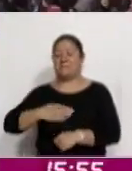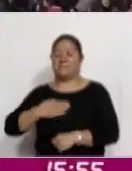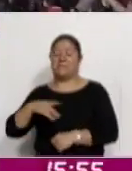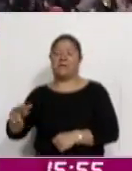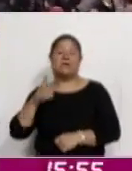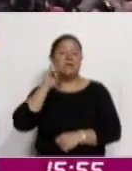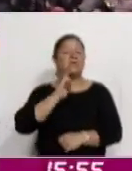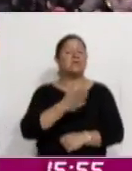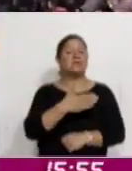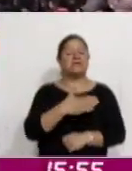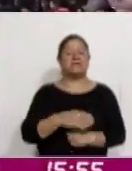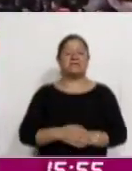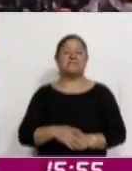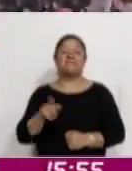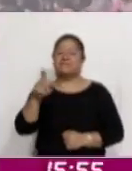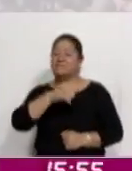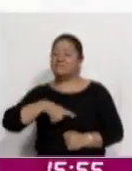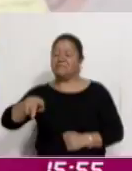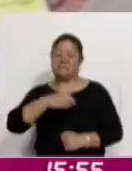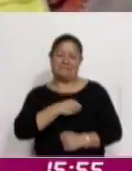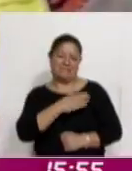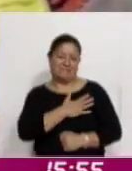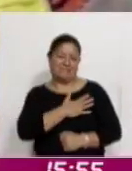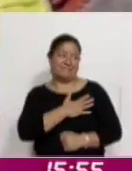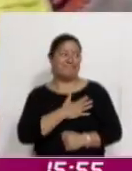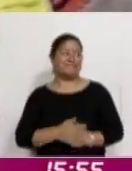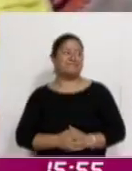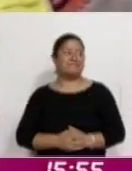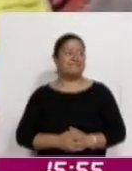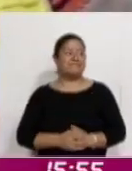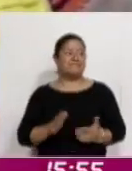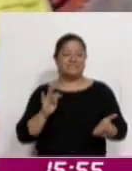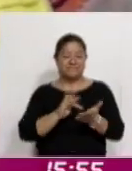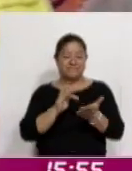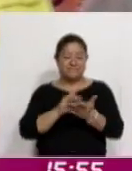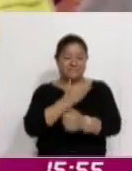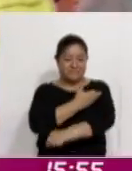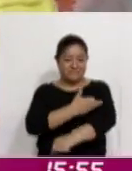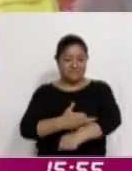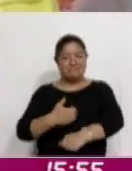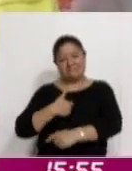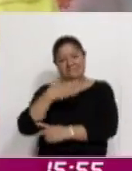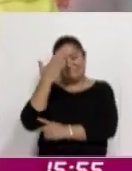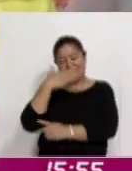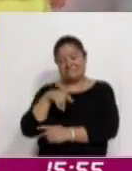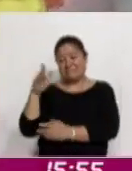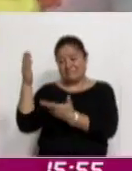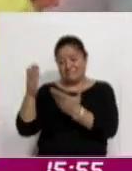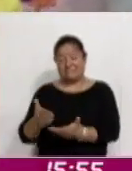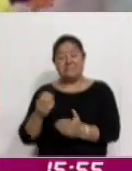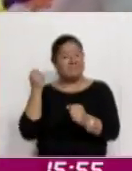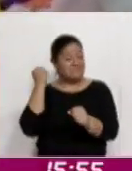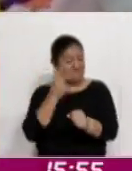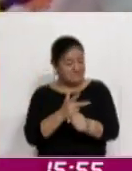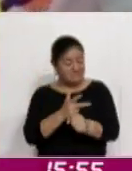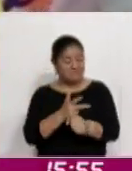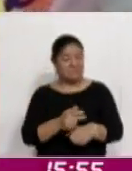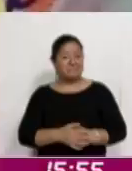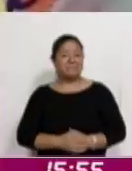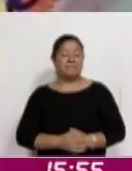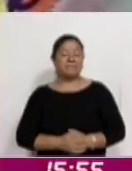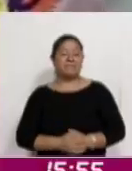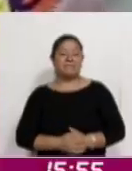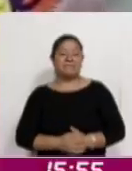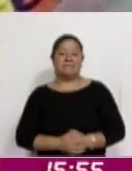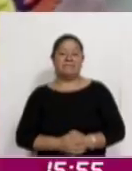dejó huella en el corazón de los asistentes. Pues agradecer a las familias porque sé que han llegado desde muy temprano, que llegaron